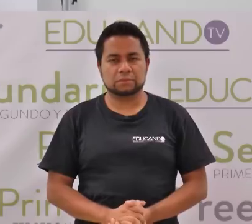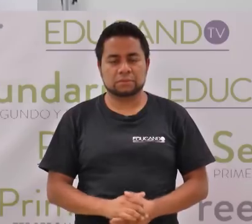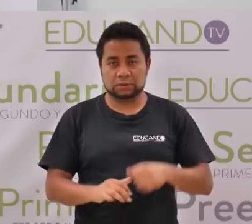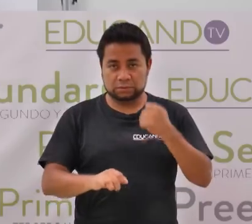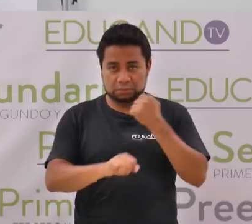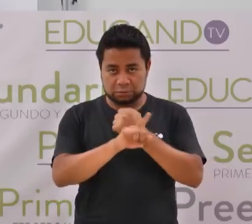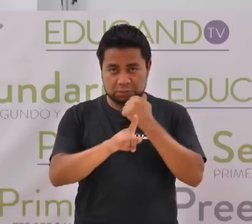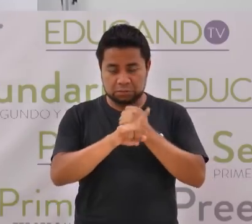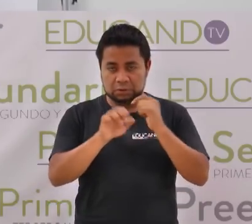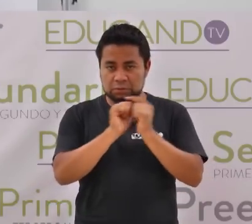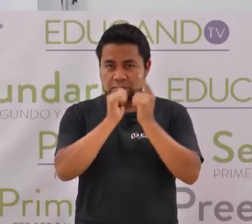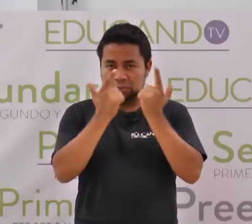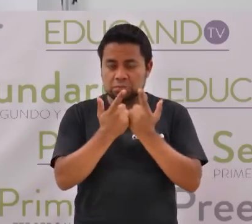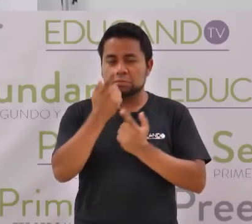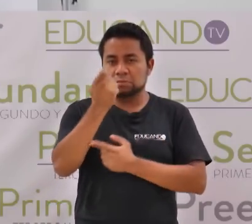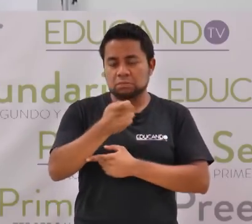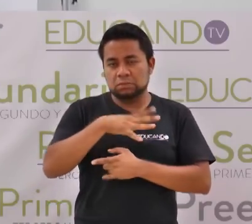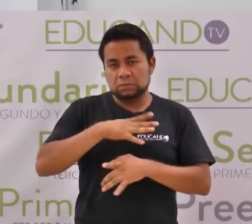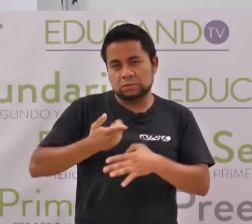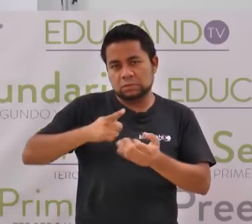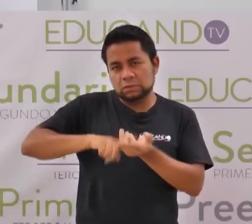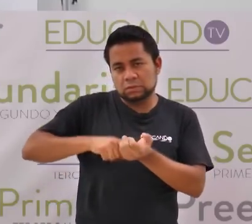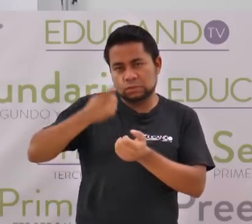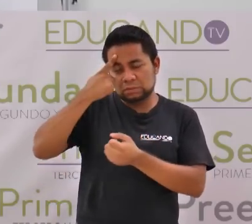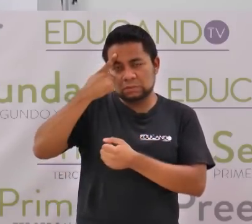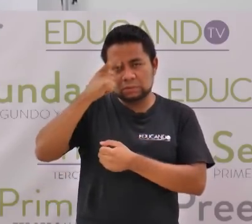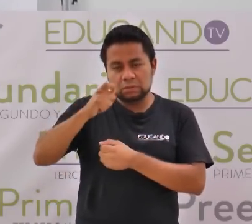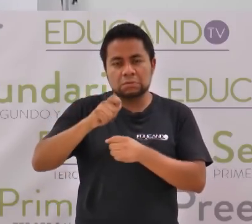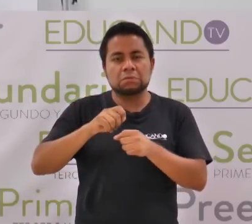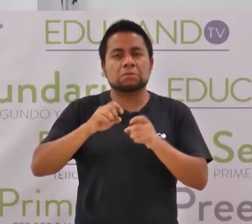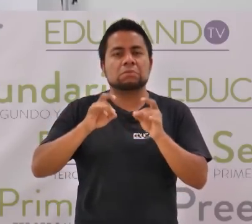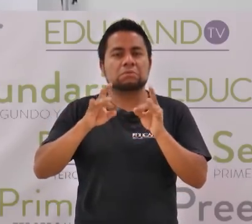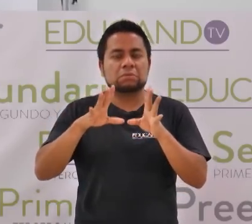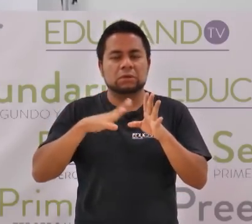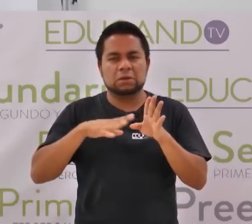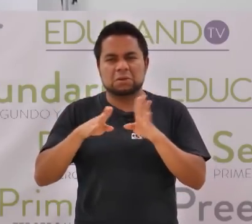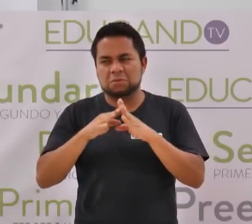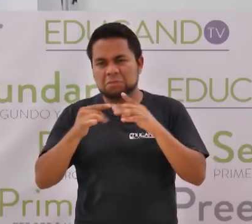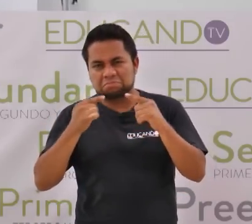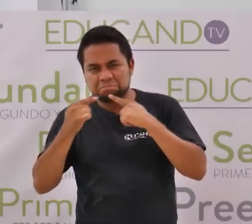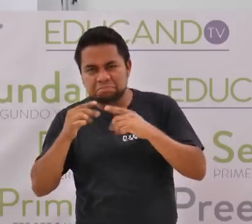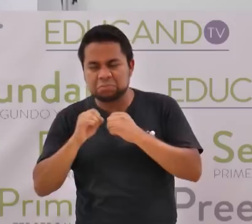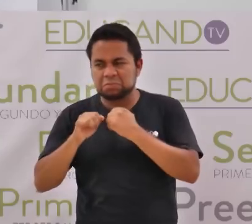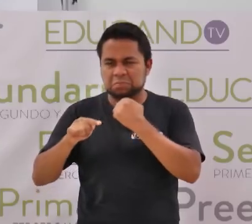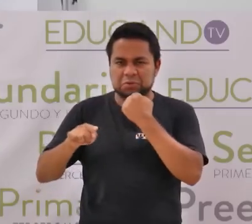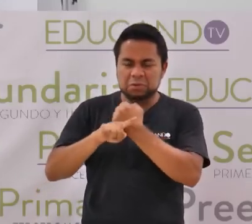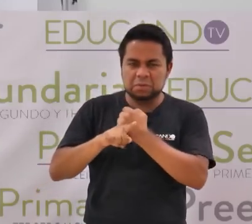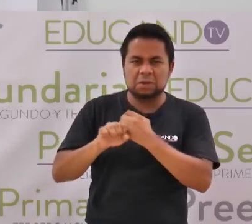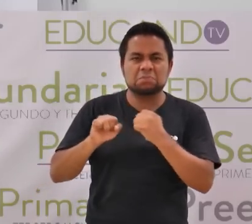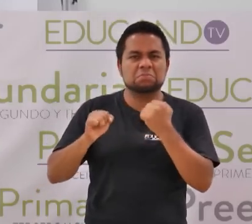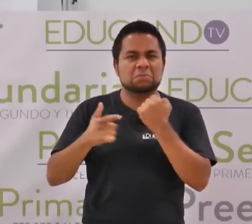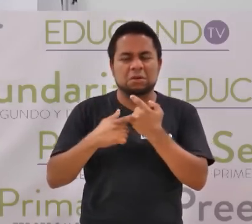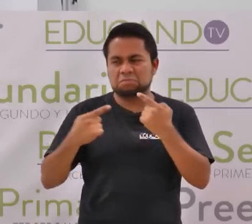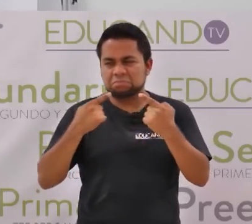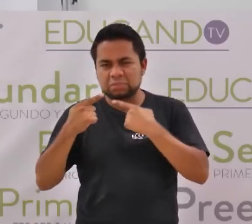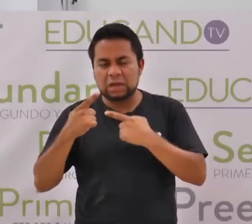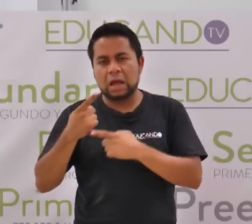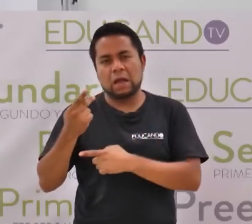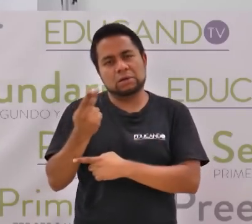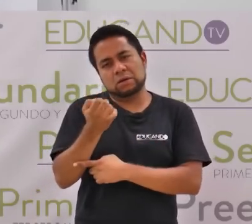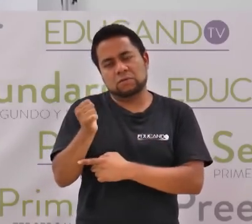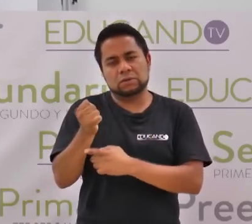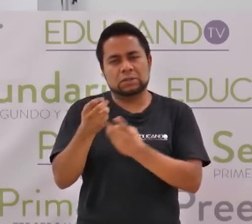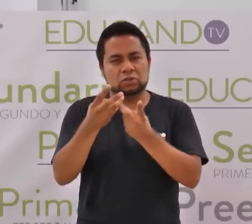Los problemas sociales son asuntos que implican algún tipo de inconveniente o trastorno y que exigen